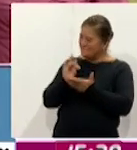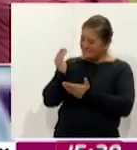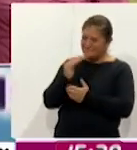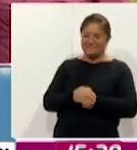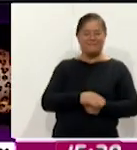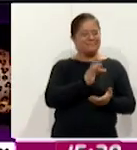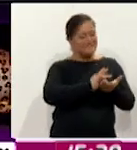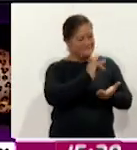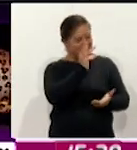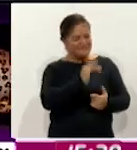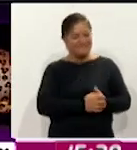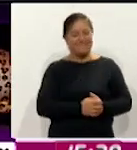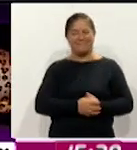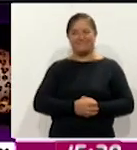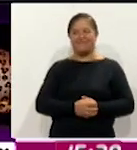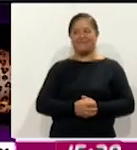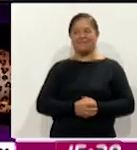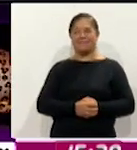usted.